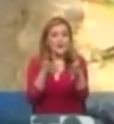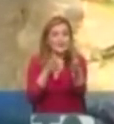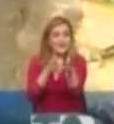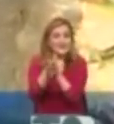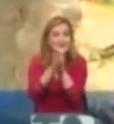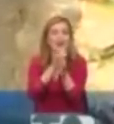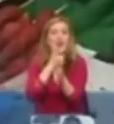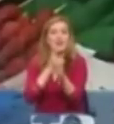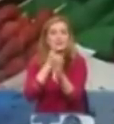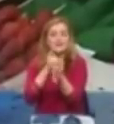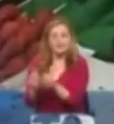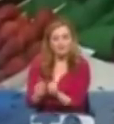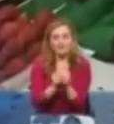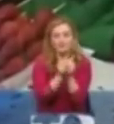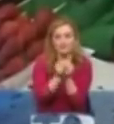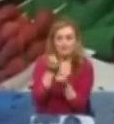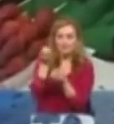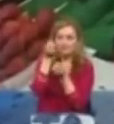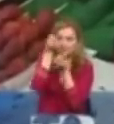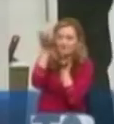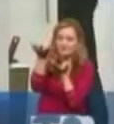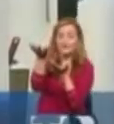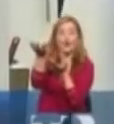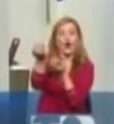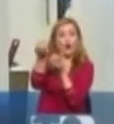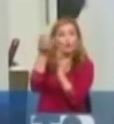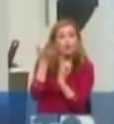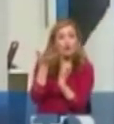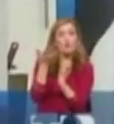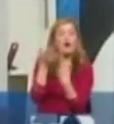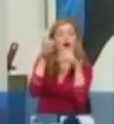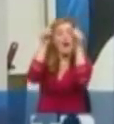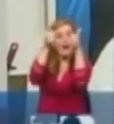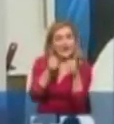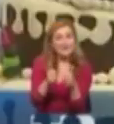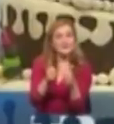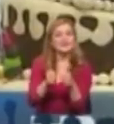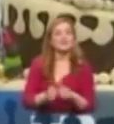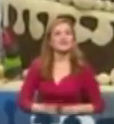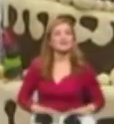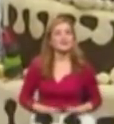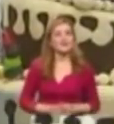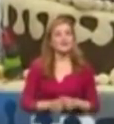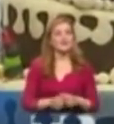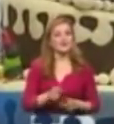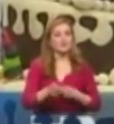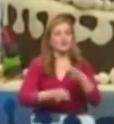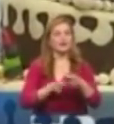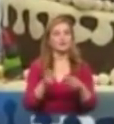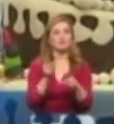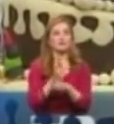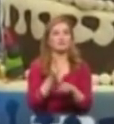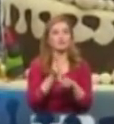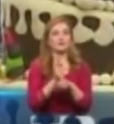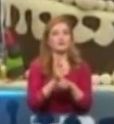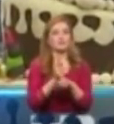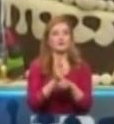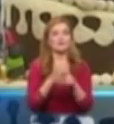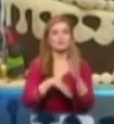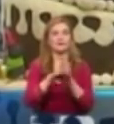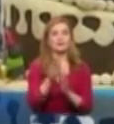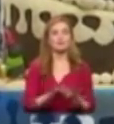unidos para entregar sus conocimientos y su arte. También va a ser venta de producto como tal, y un